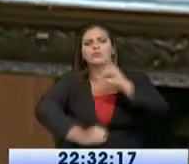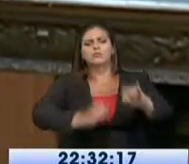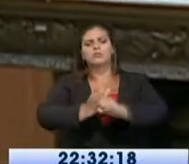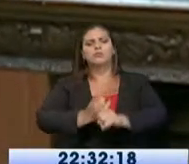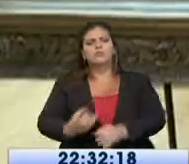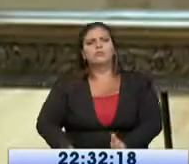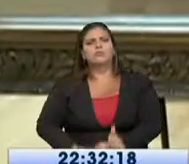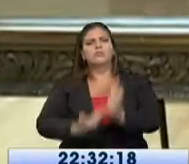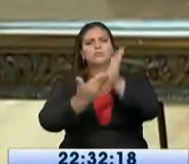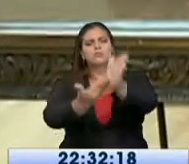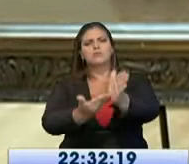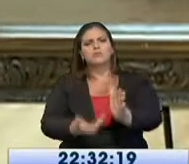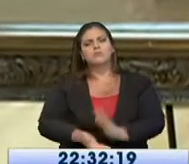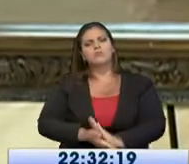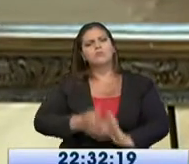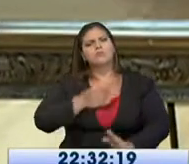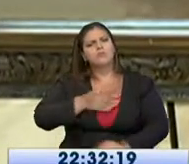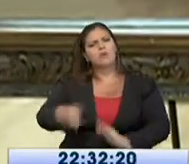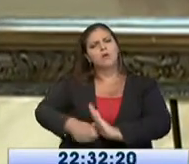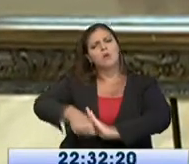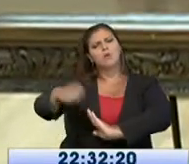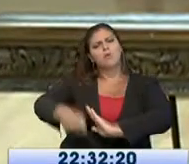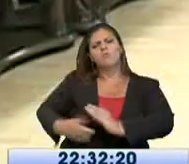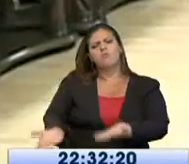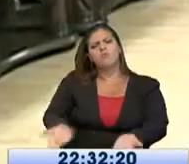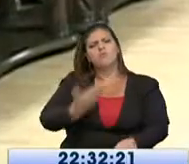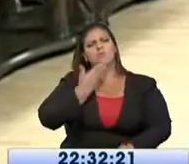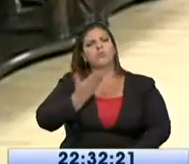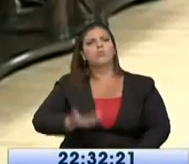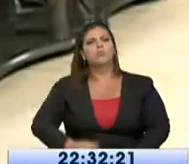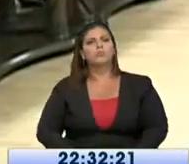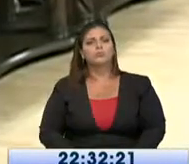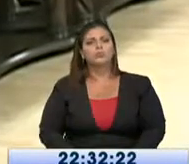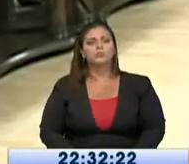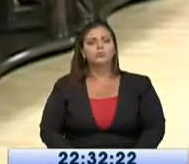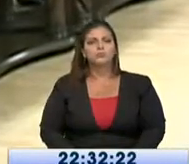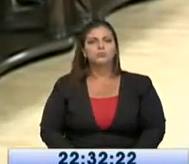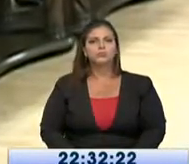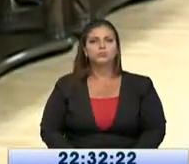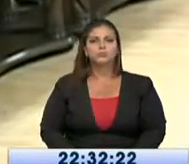notificada de manera escrita para su respectiva aplicación. Informó Javier Gallo.